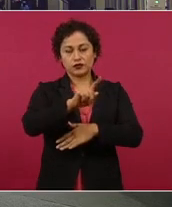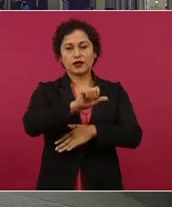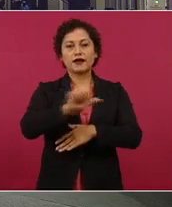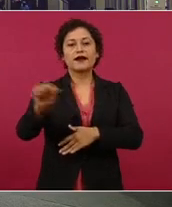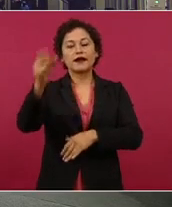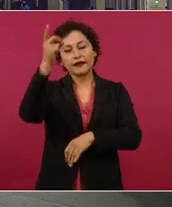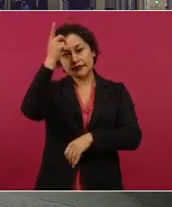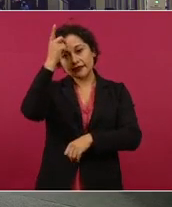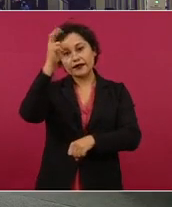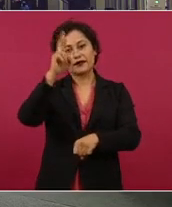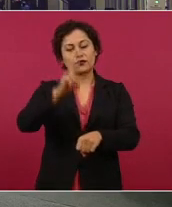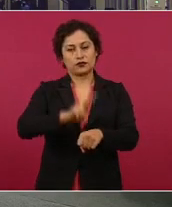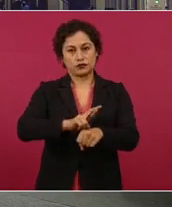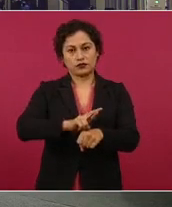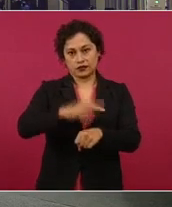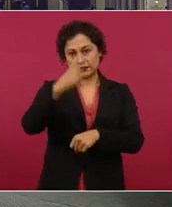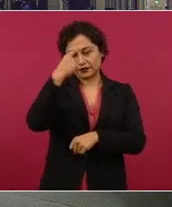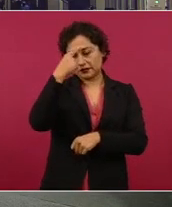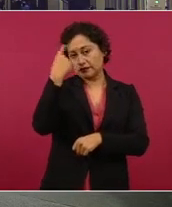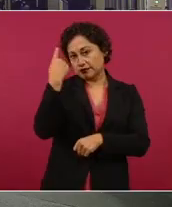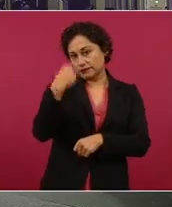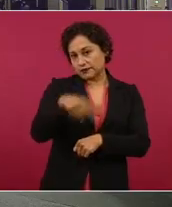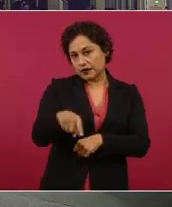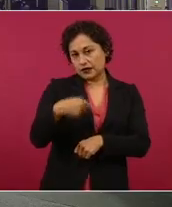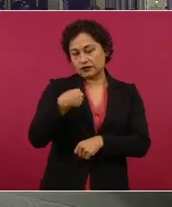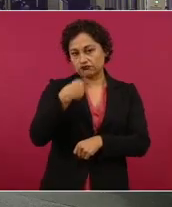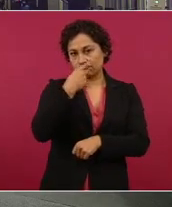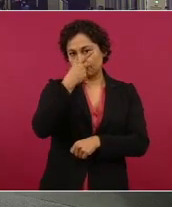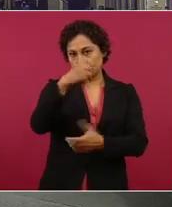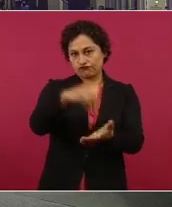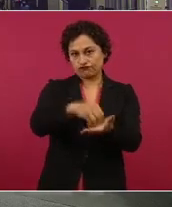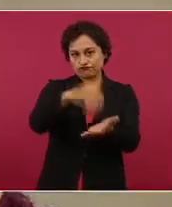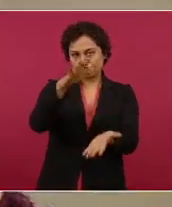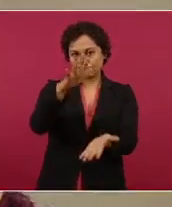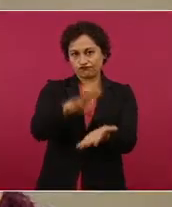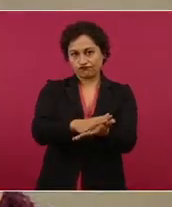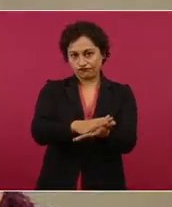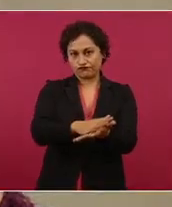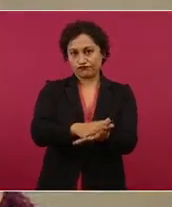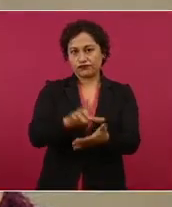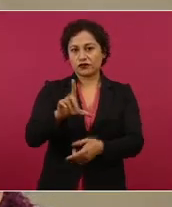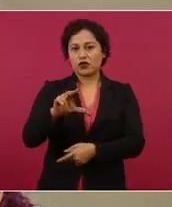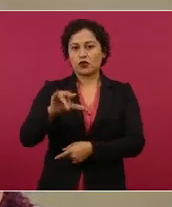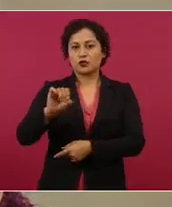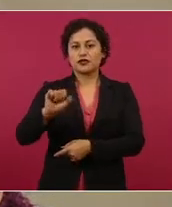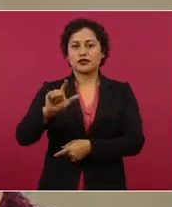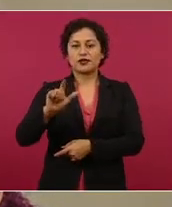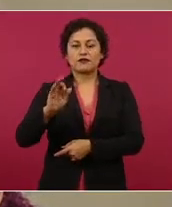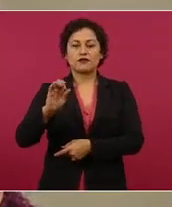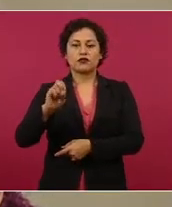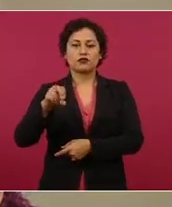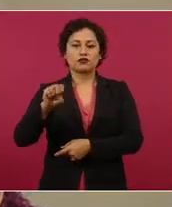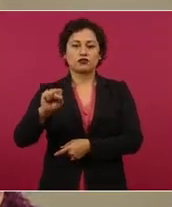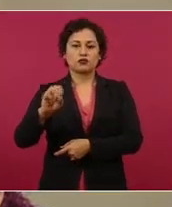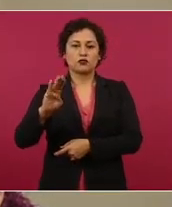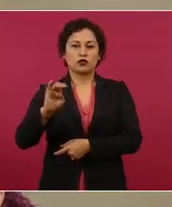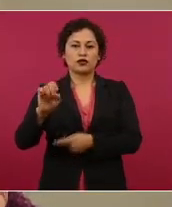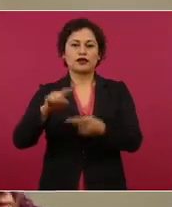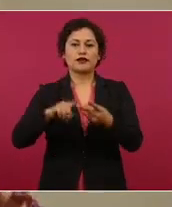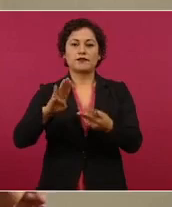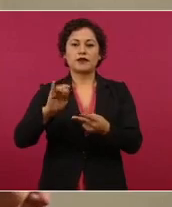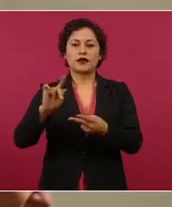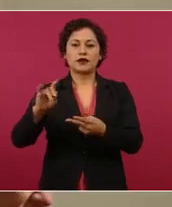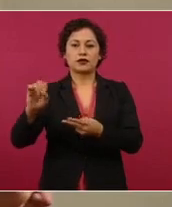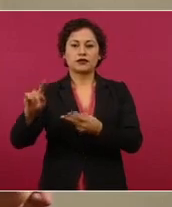directores para que, bueno, quede visible y que quede la constancia que Luis Alfonso Bonilla Vargas, Blanca Ortiz,